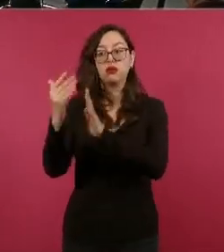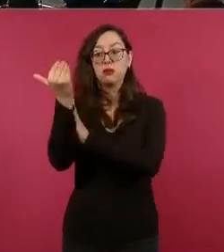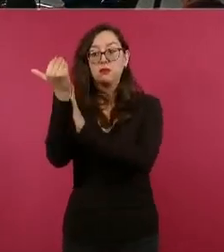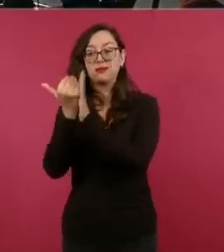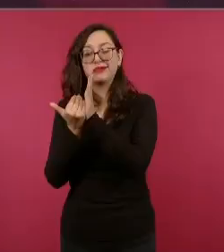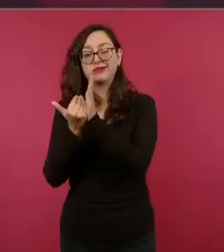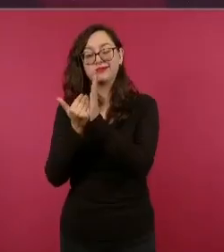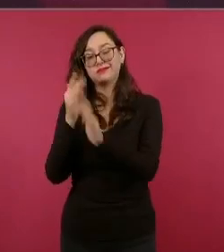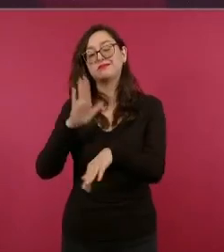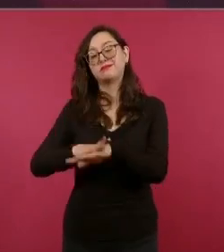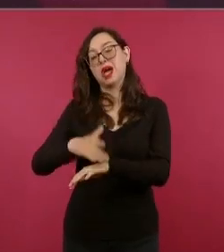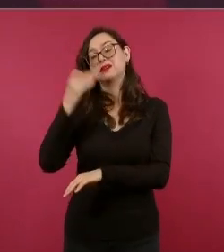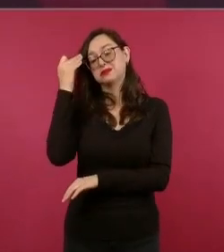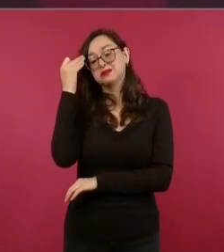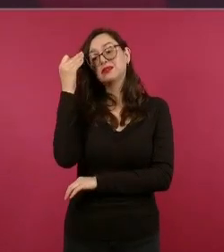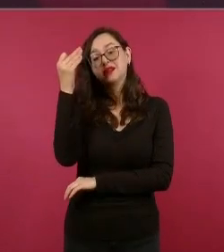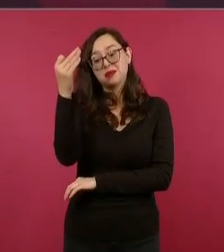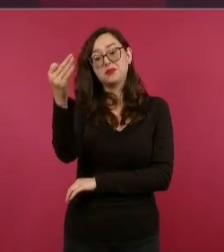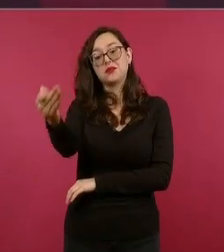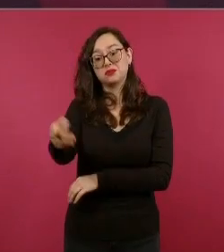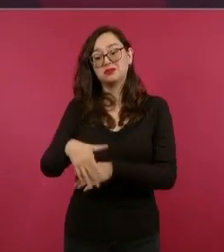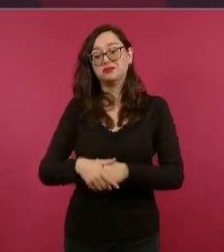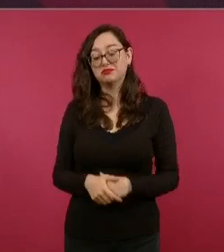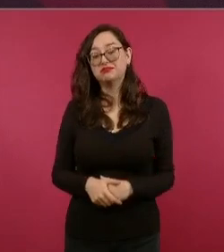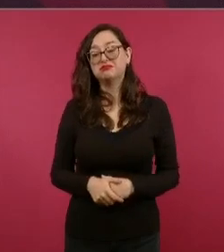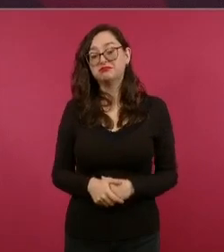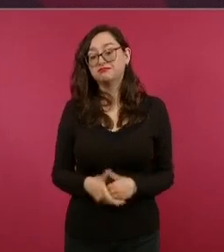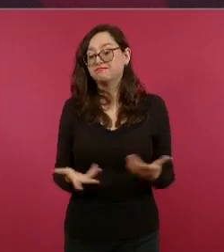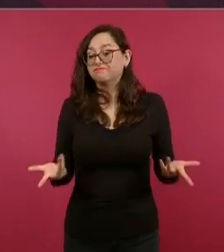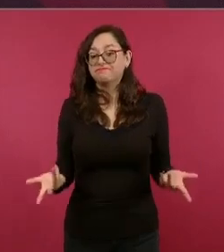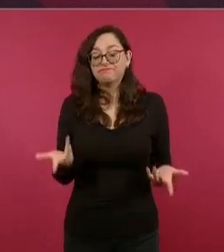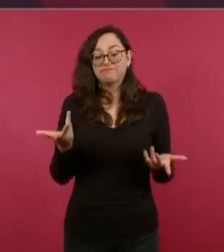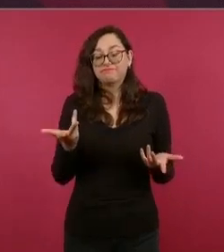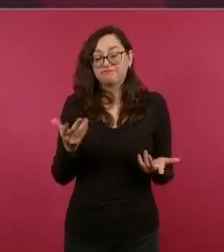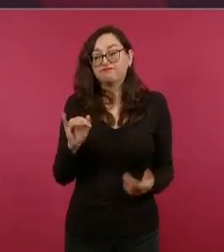resultados. La atención de los jóvenes es